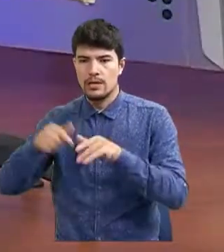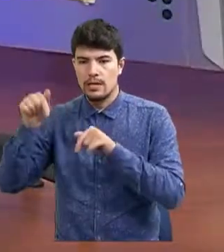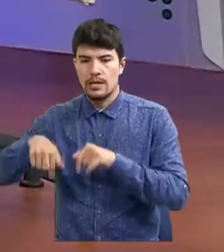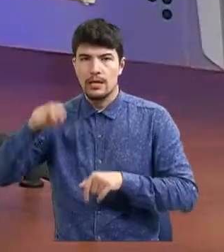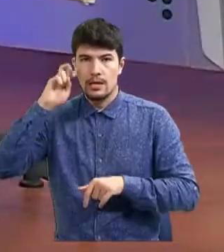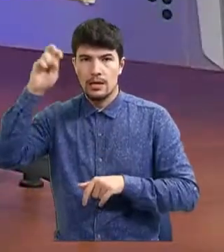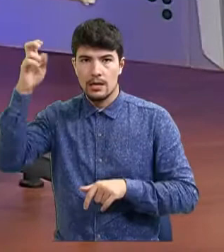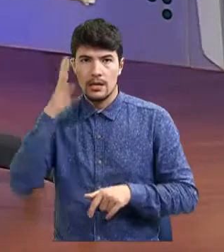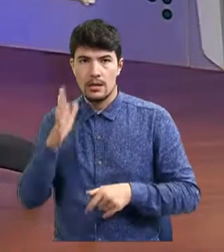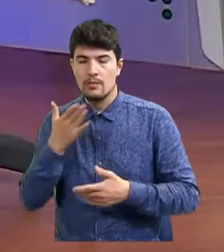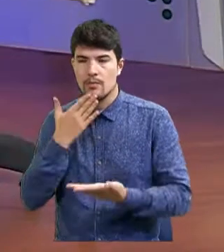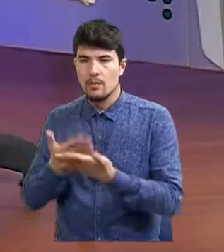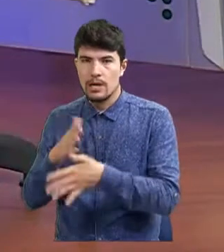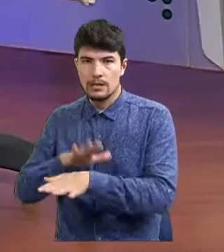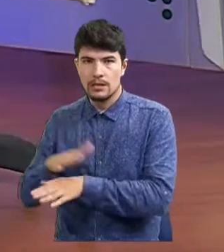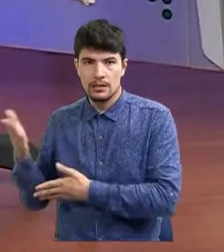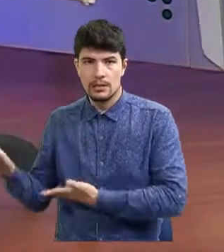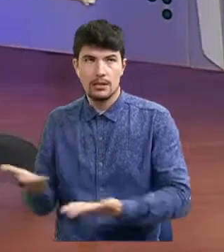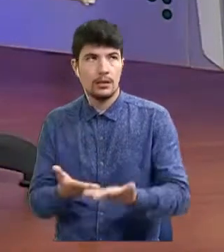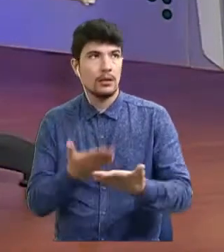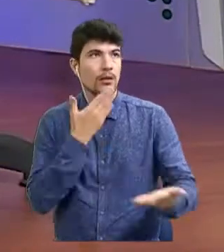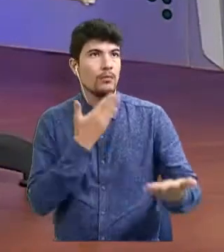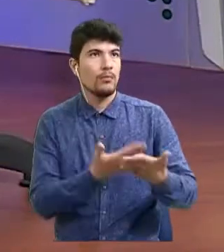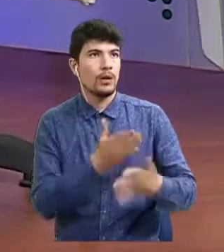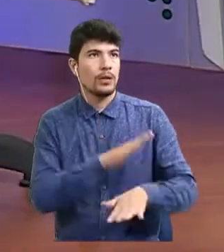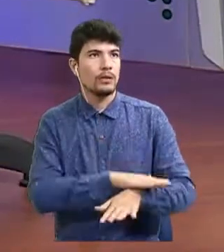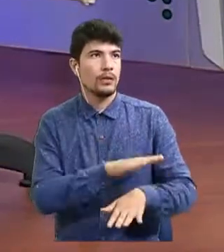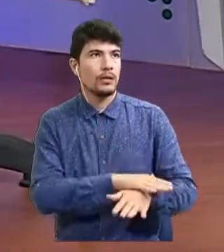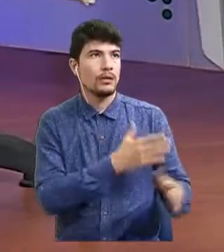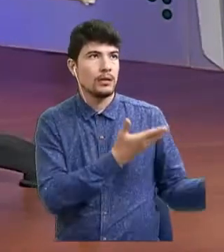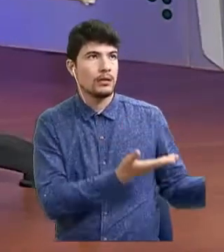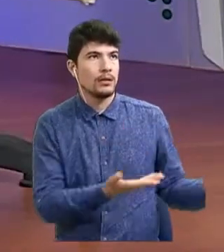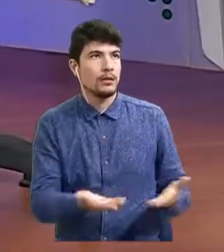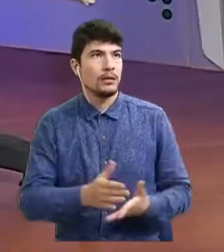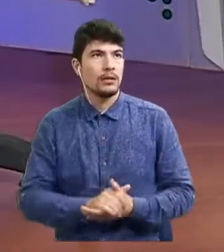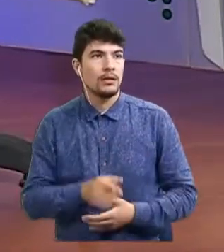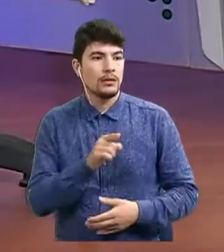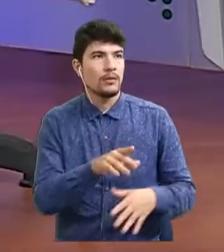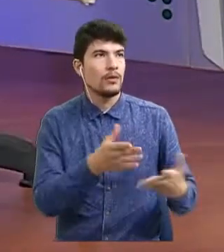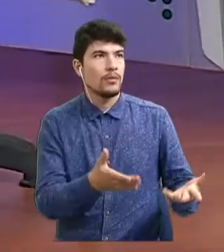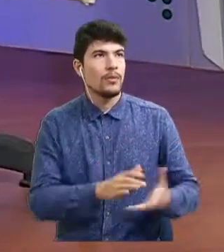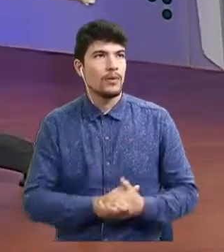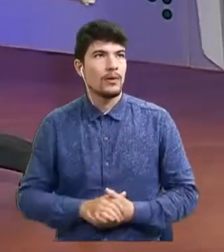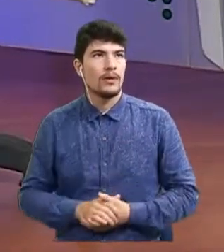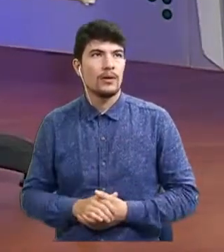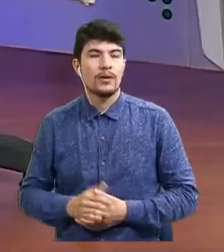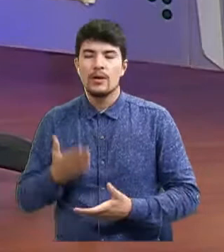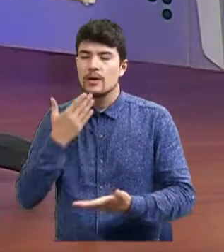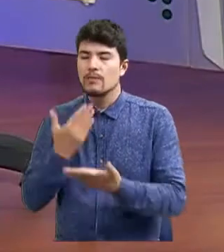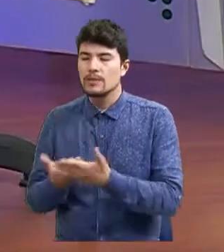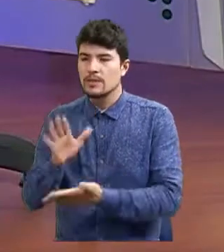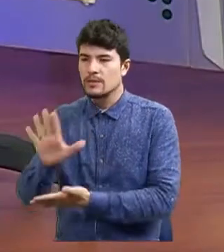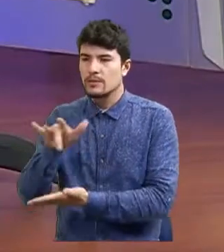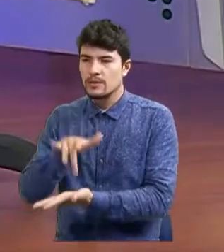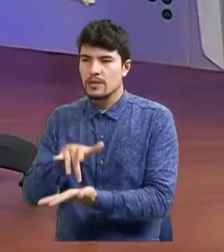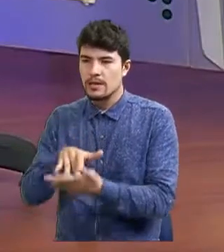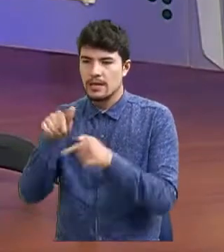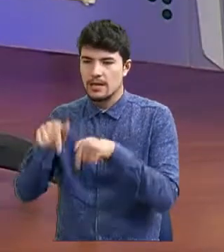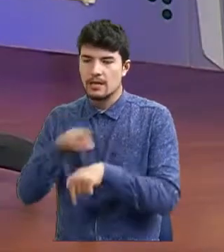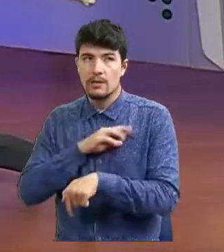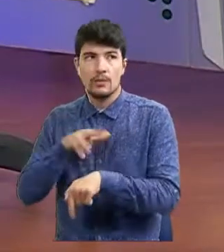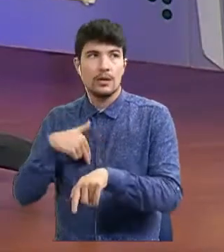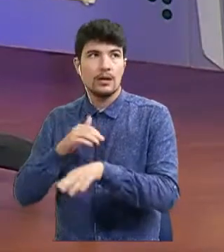estar con nosotros. Muy buenas tardes. Buenas tardes. ¿Cómo está? Bien, será. Gracias por asistir a nuestra invitación.